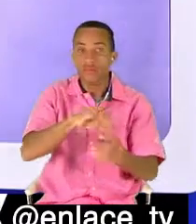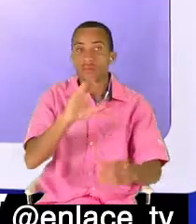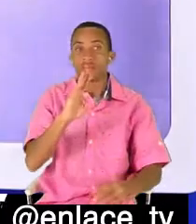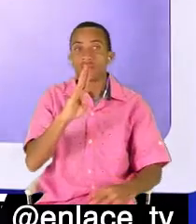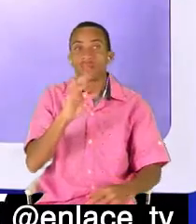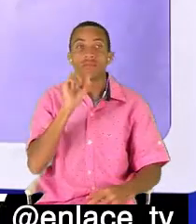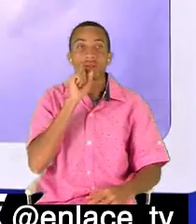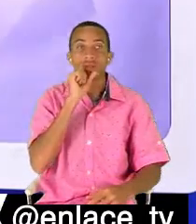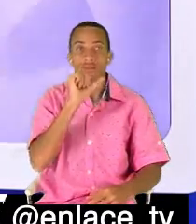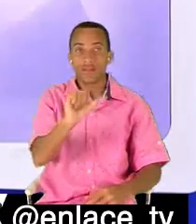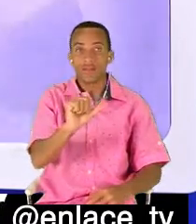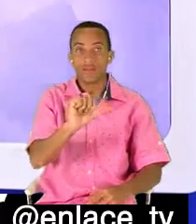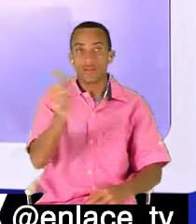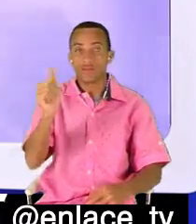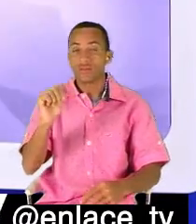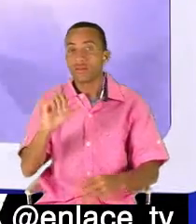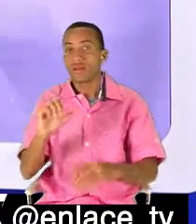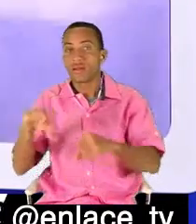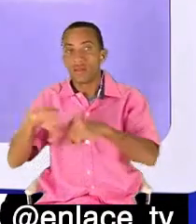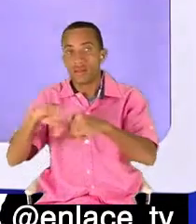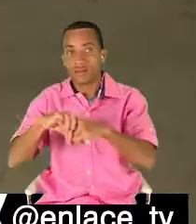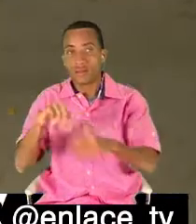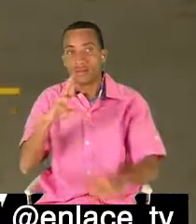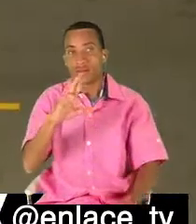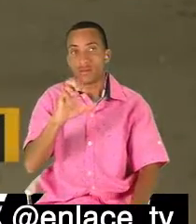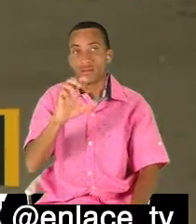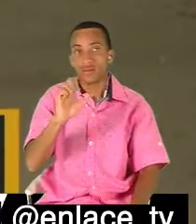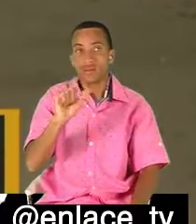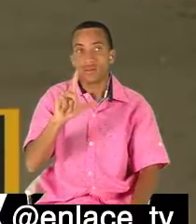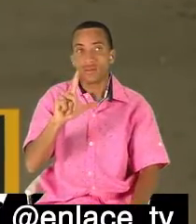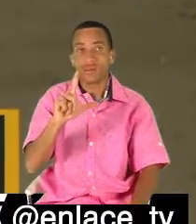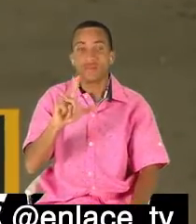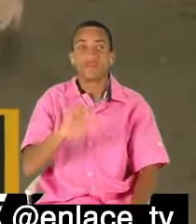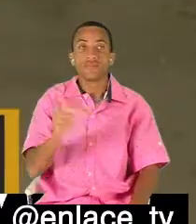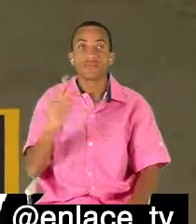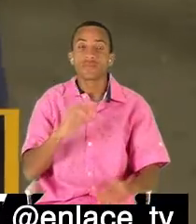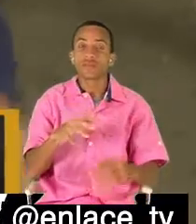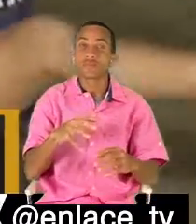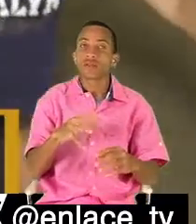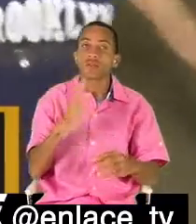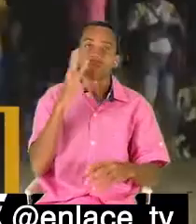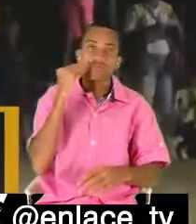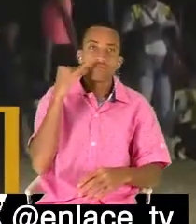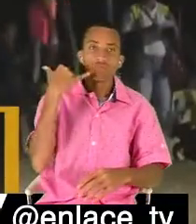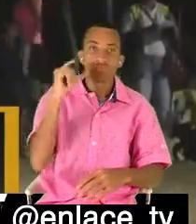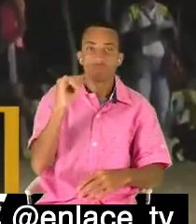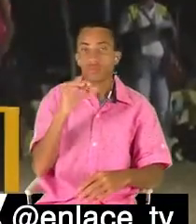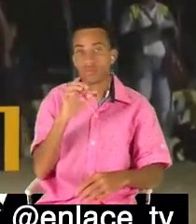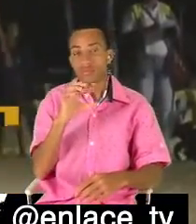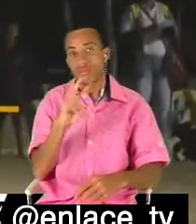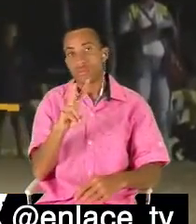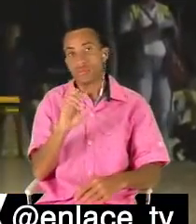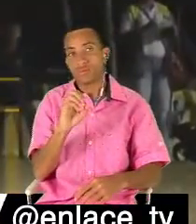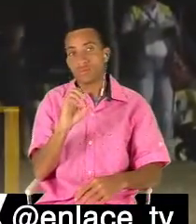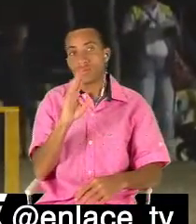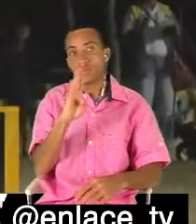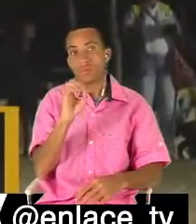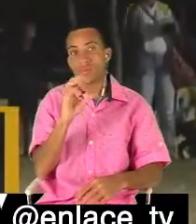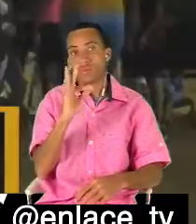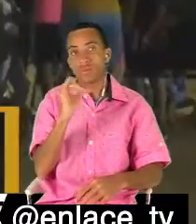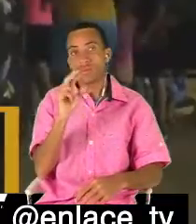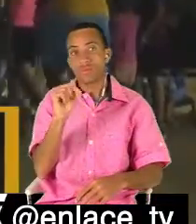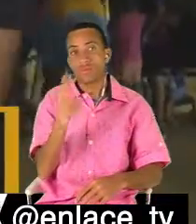como el equipo Alianza Real. Frente a un experimentado rival como lo es Botín de Oro, el onceno Barranqueñas FCF hará